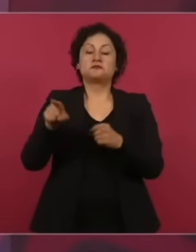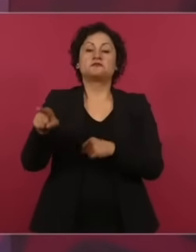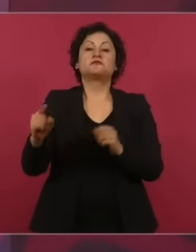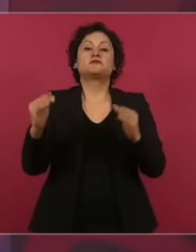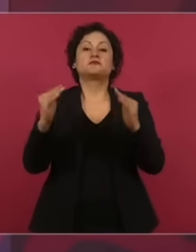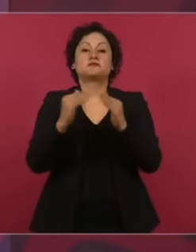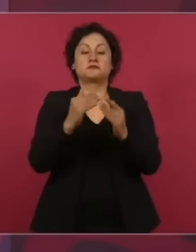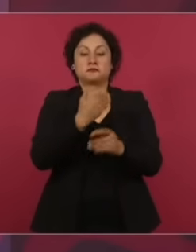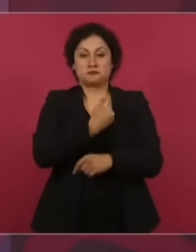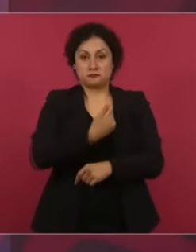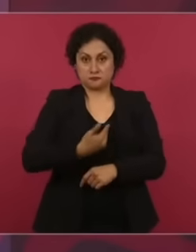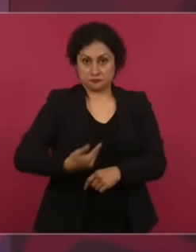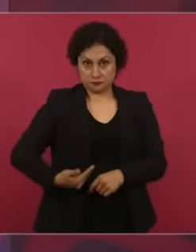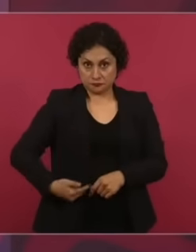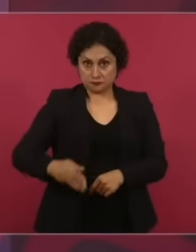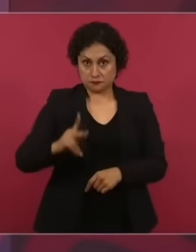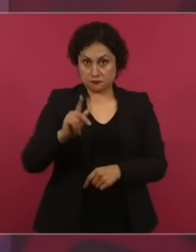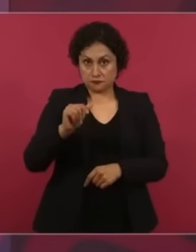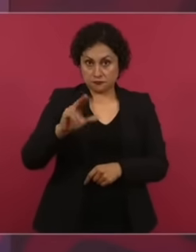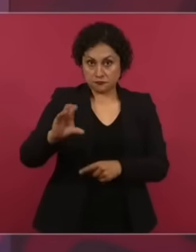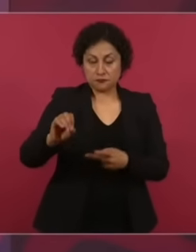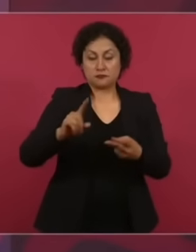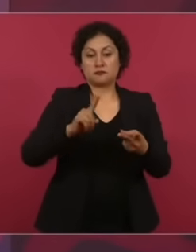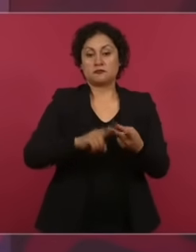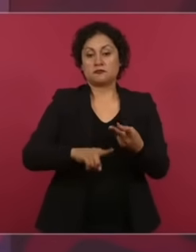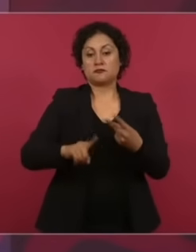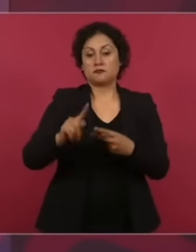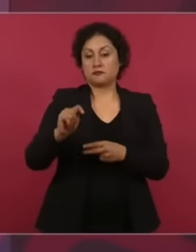Inscripciones, Templo de la Cruz,